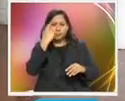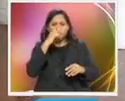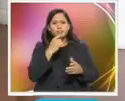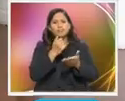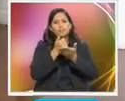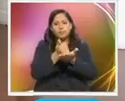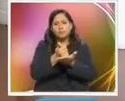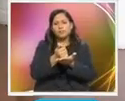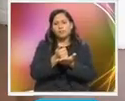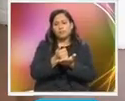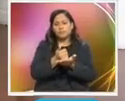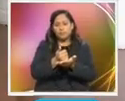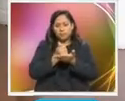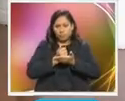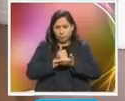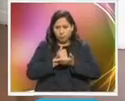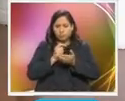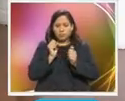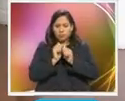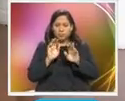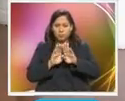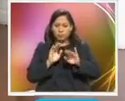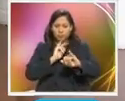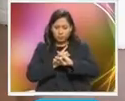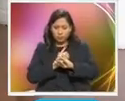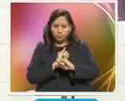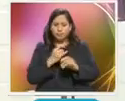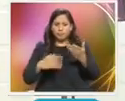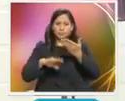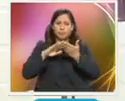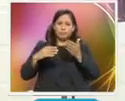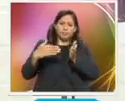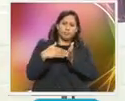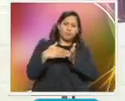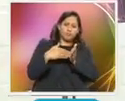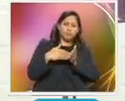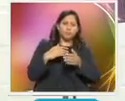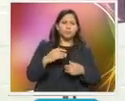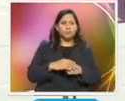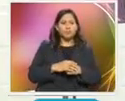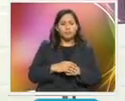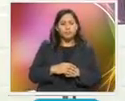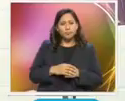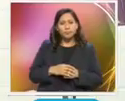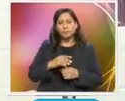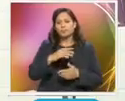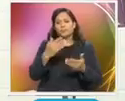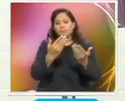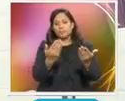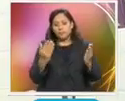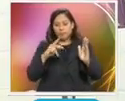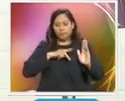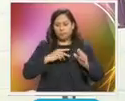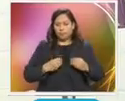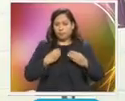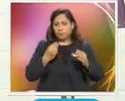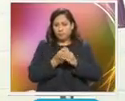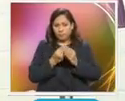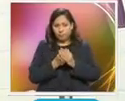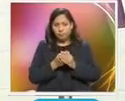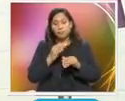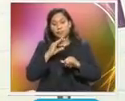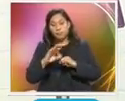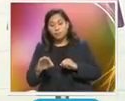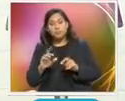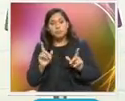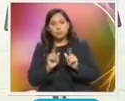las problemáticas del el entorno digital y el espacio vital que tú te ves en la línea. El último sitio, nada más un poco para